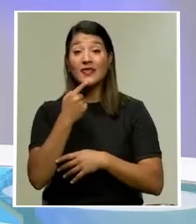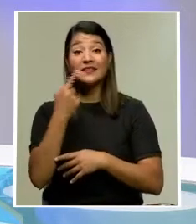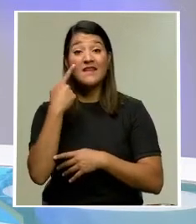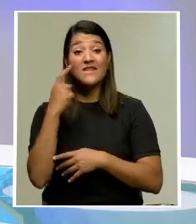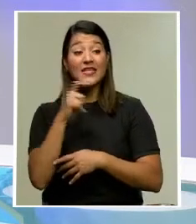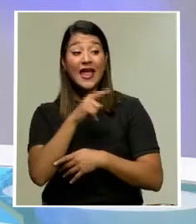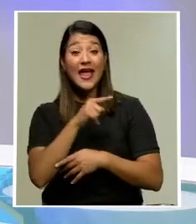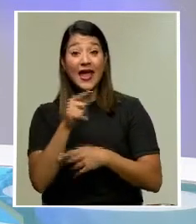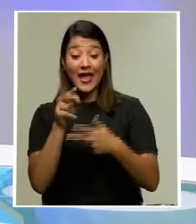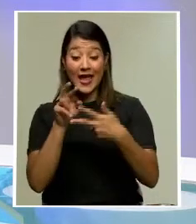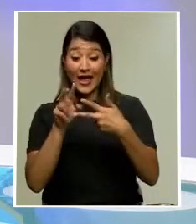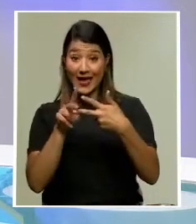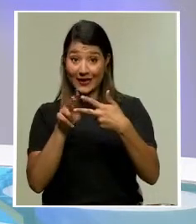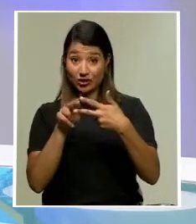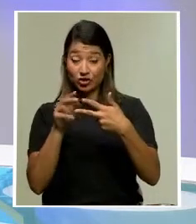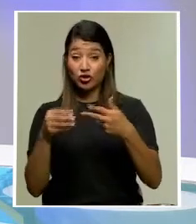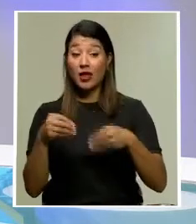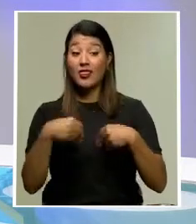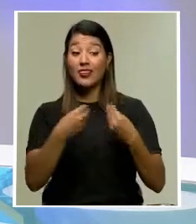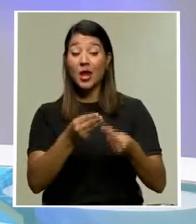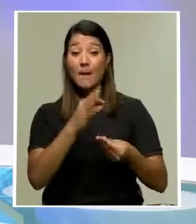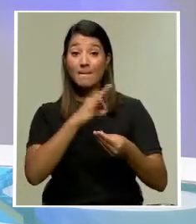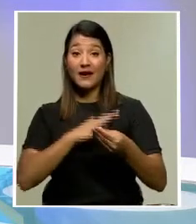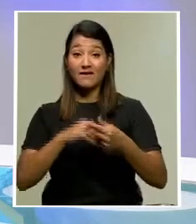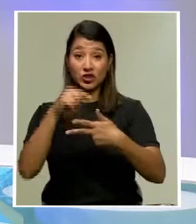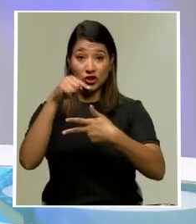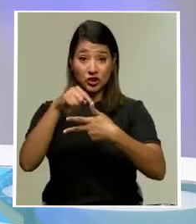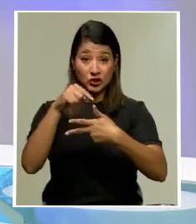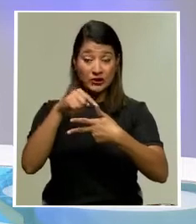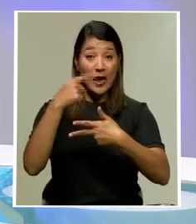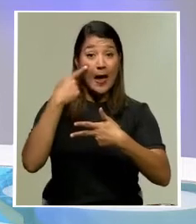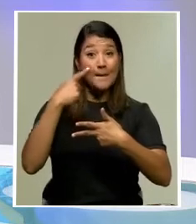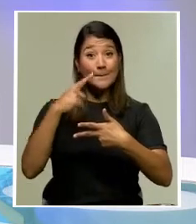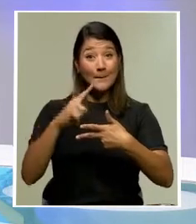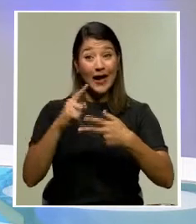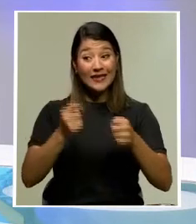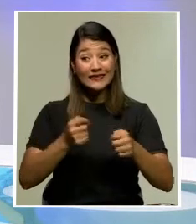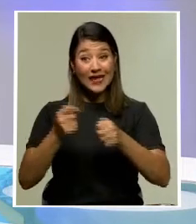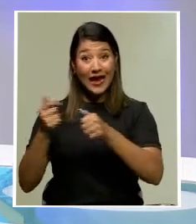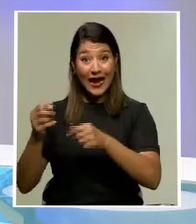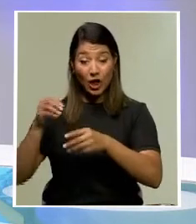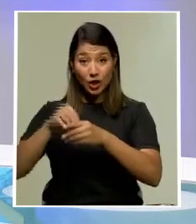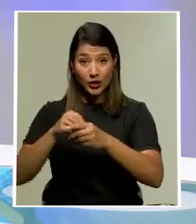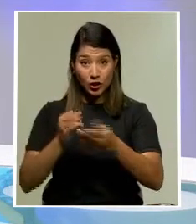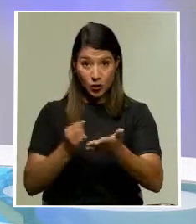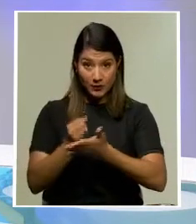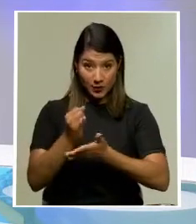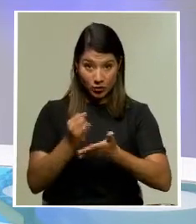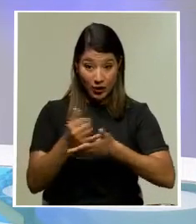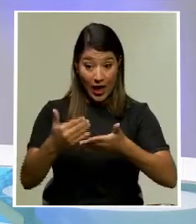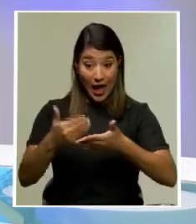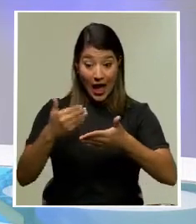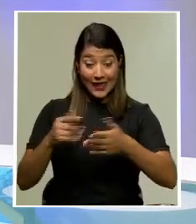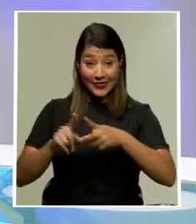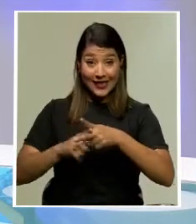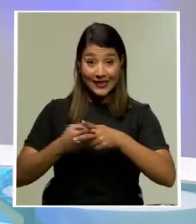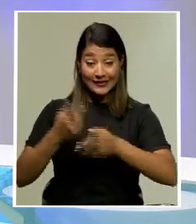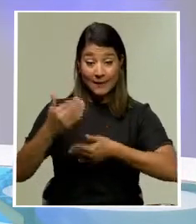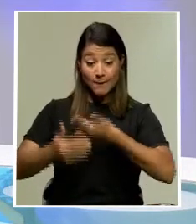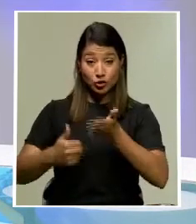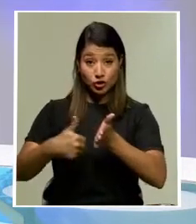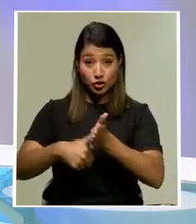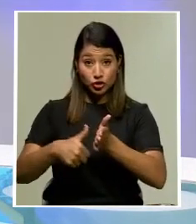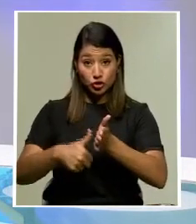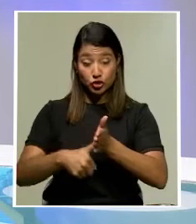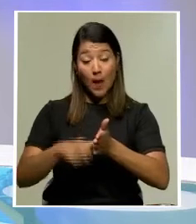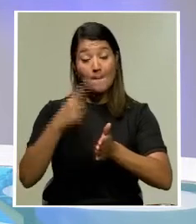haber beneficiado a Araya para eliminarlo de una causa penal antes de las elecciones municipales del